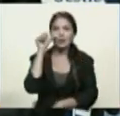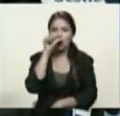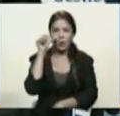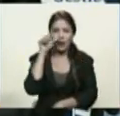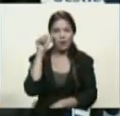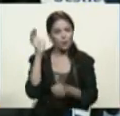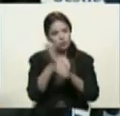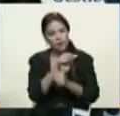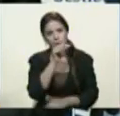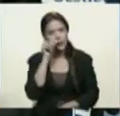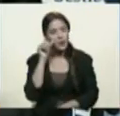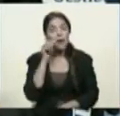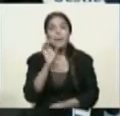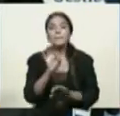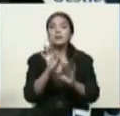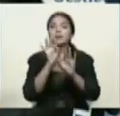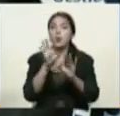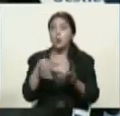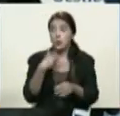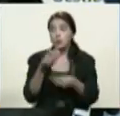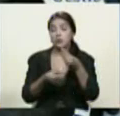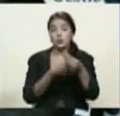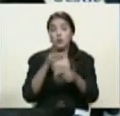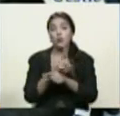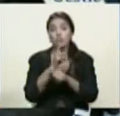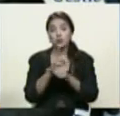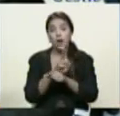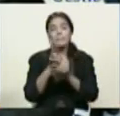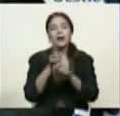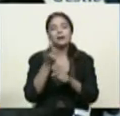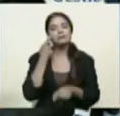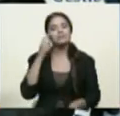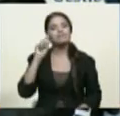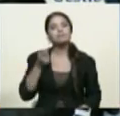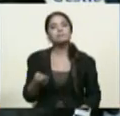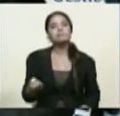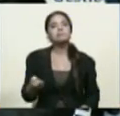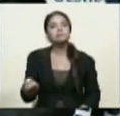estos casos pueden haber sido usados para extorsionar